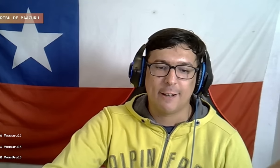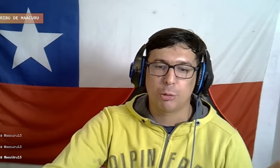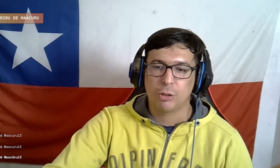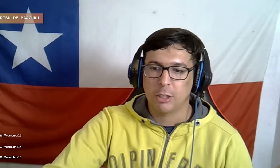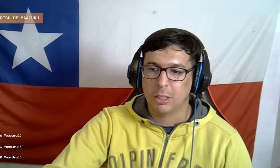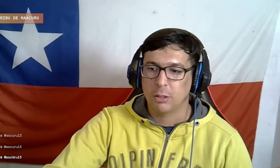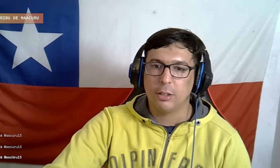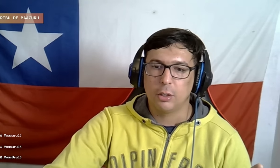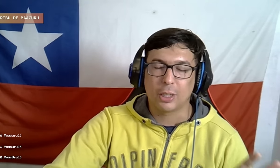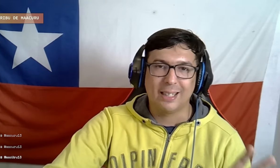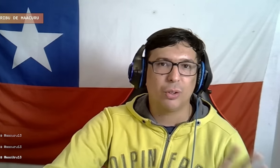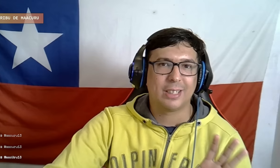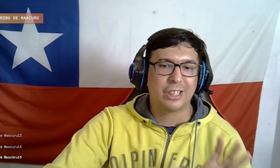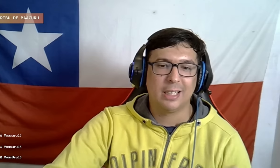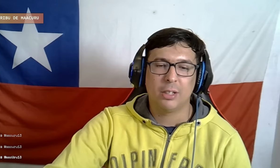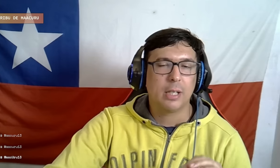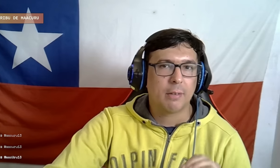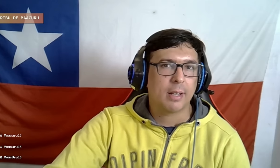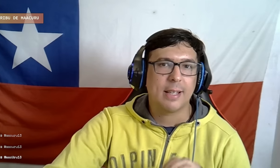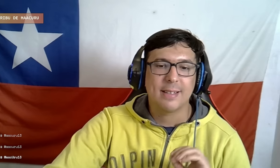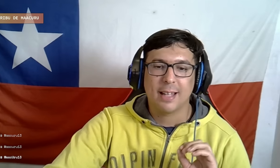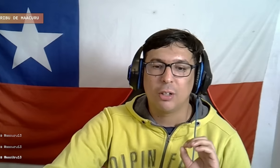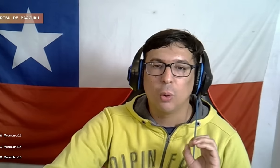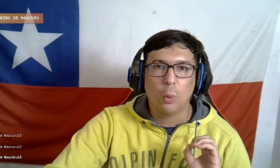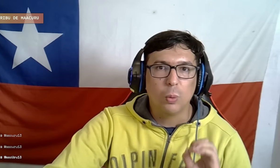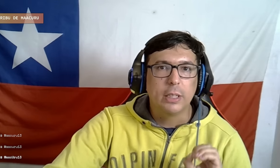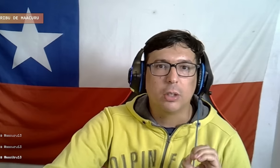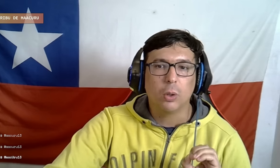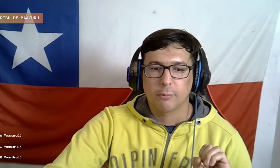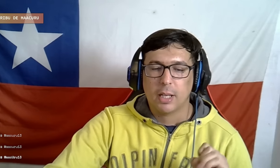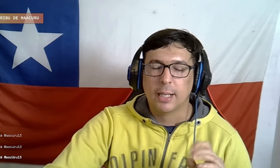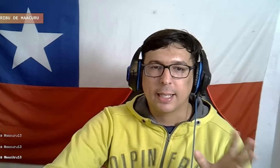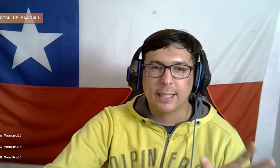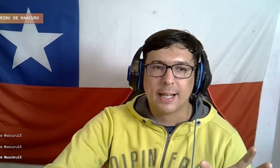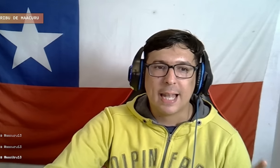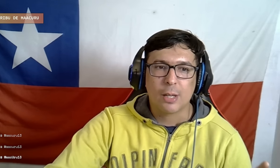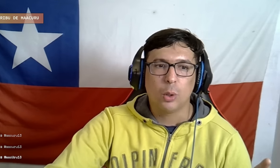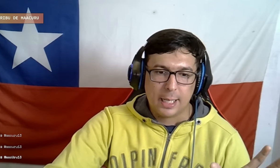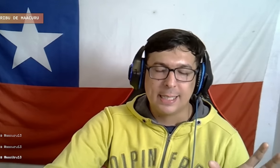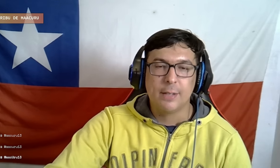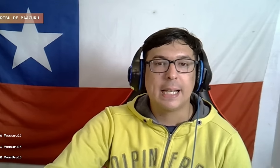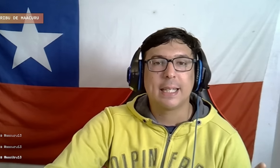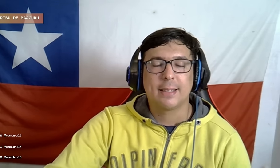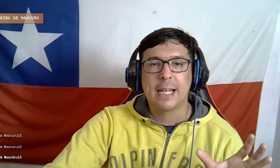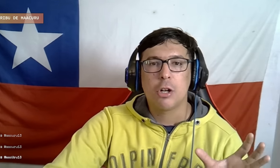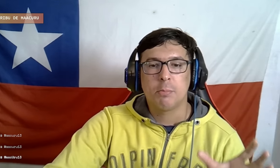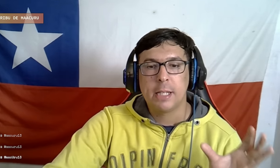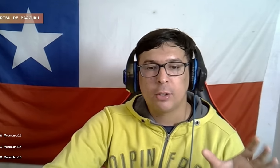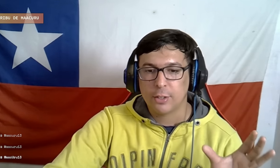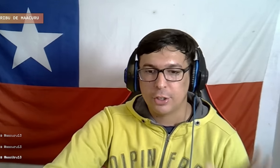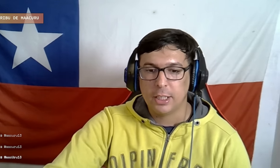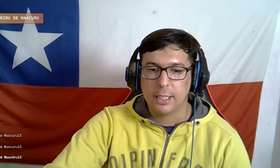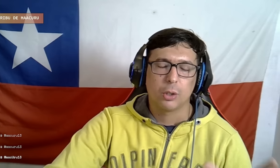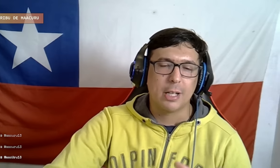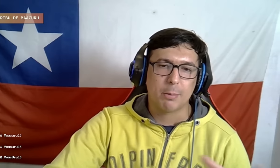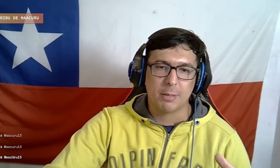realizar el procedimiento. Lo que hizo este chileno, la verdad, es algo único. Acá queda claro el nivel que tienen los médicos